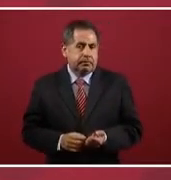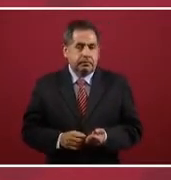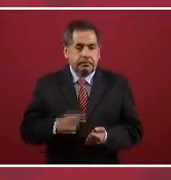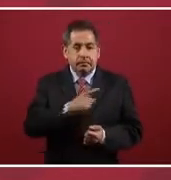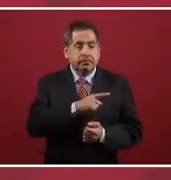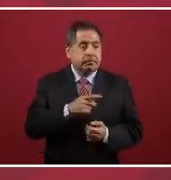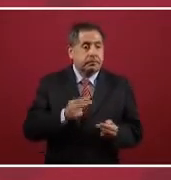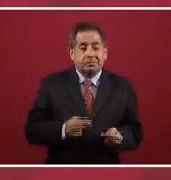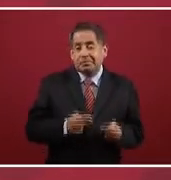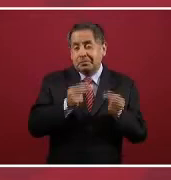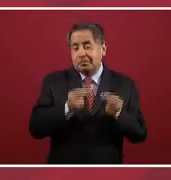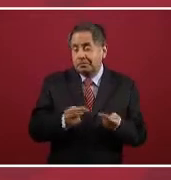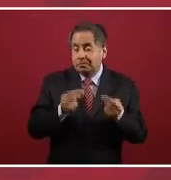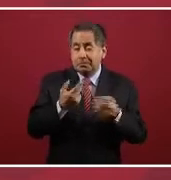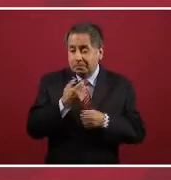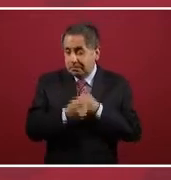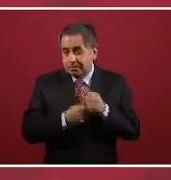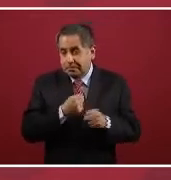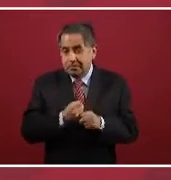lucraron